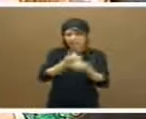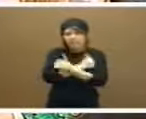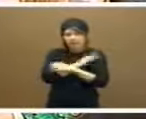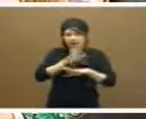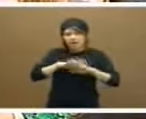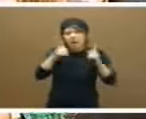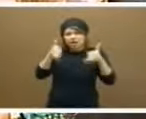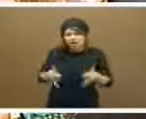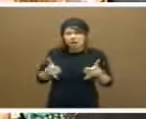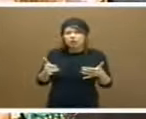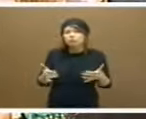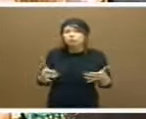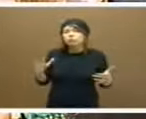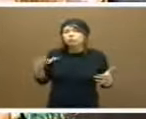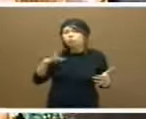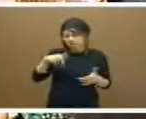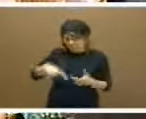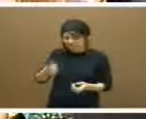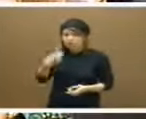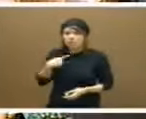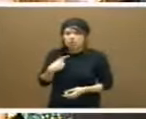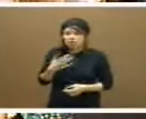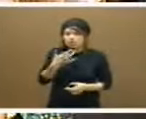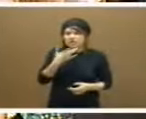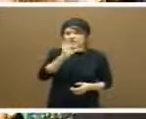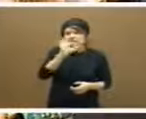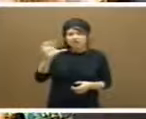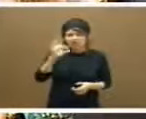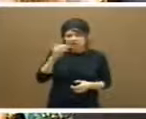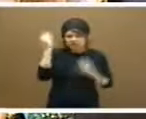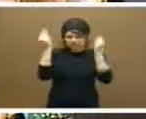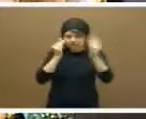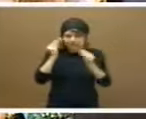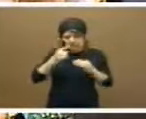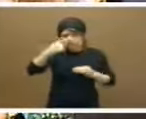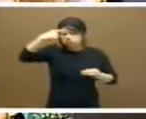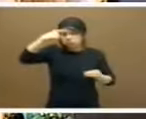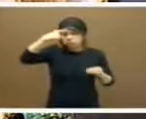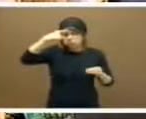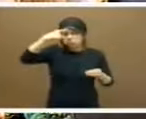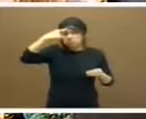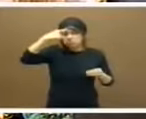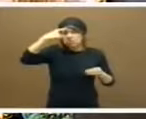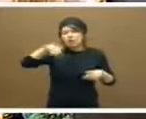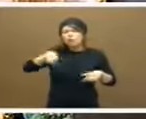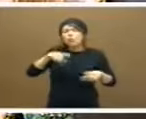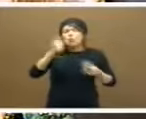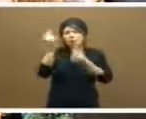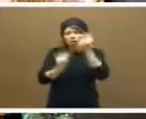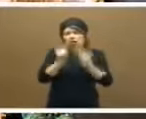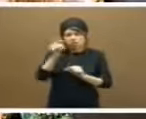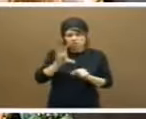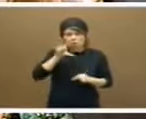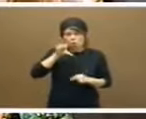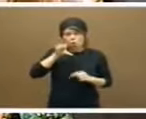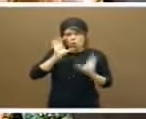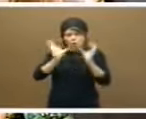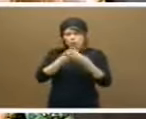ingresar, facilítelo a este grupo. Y si el SES considera que está convencido que no dotar con partida presupuestaria a esta